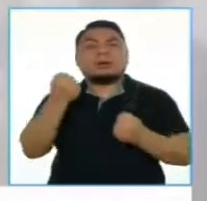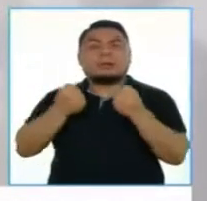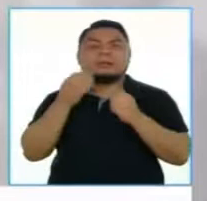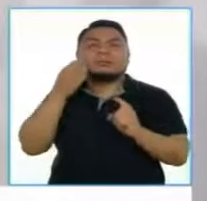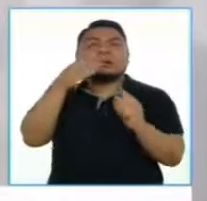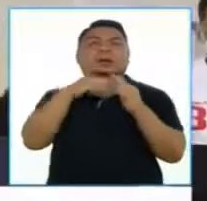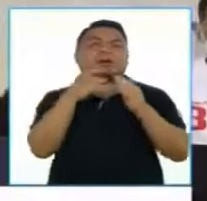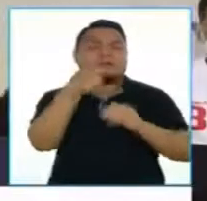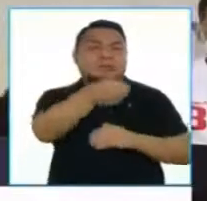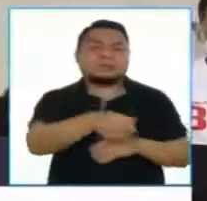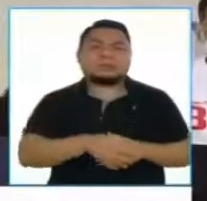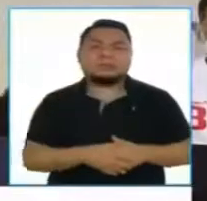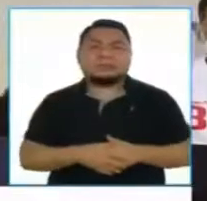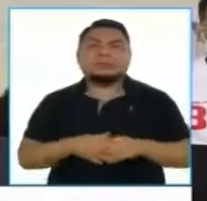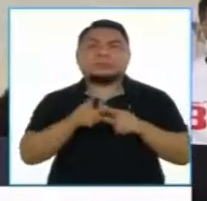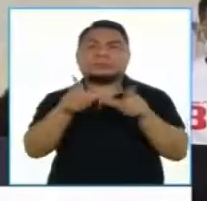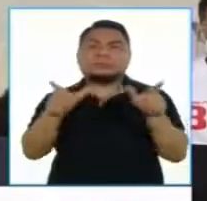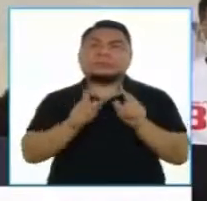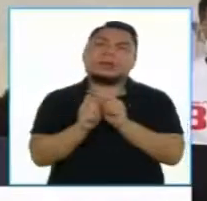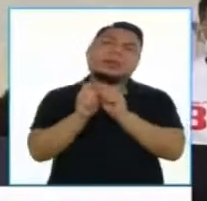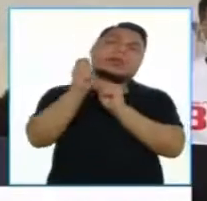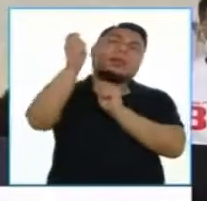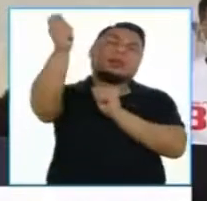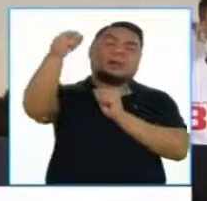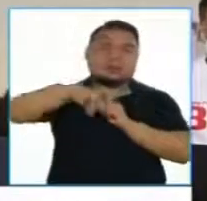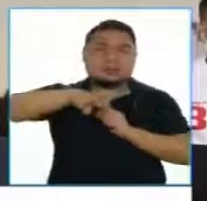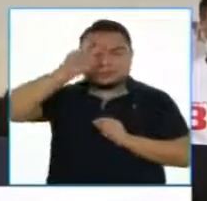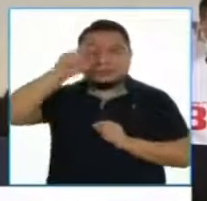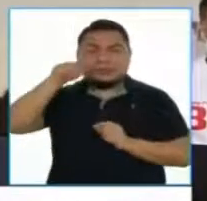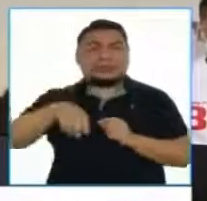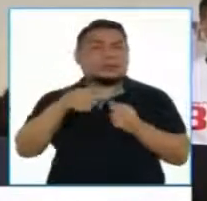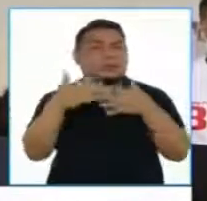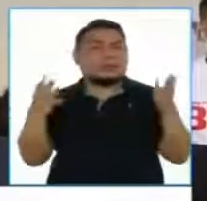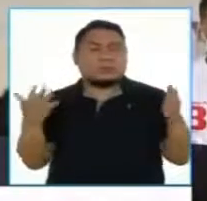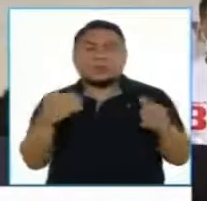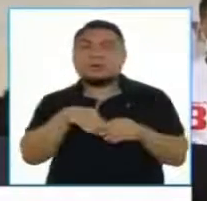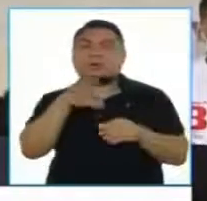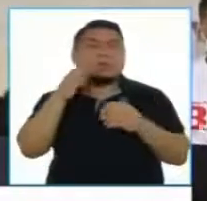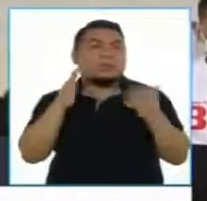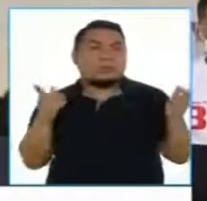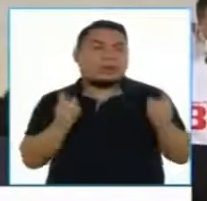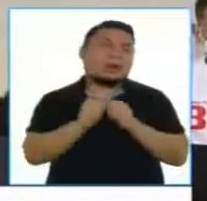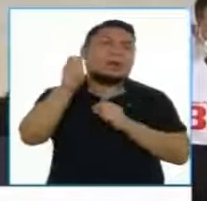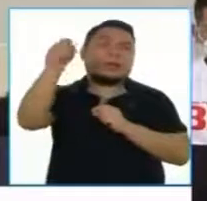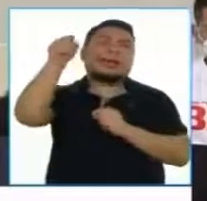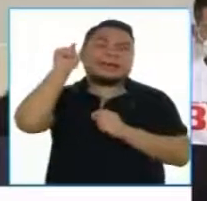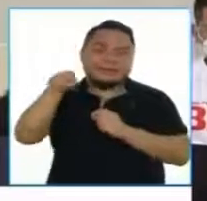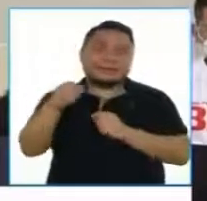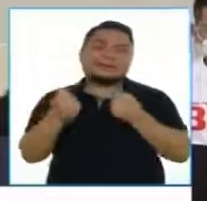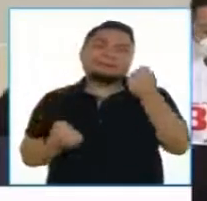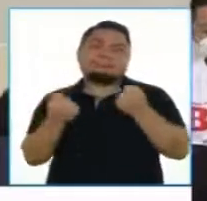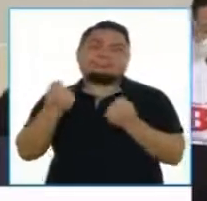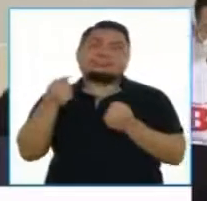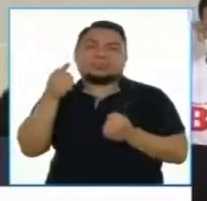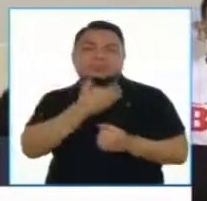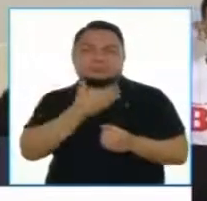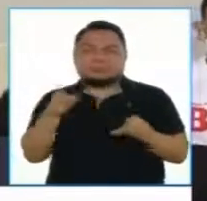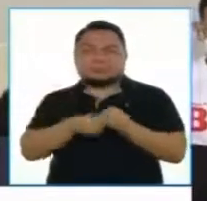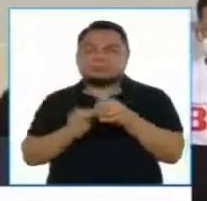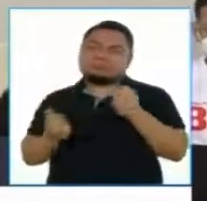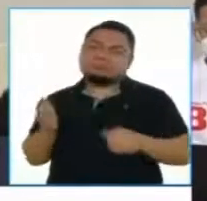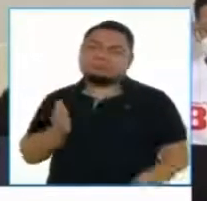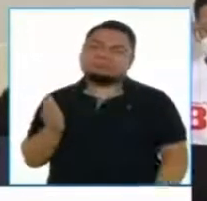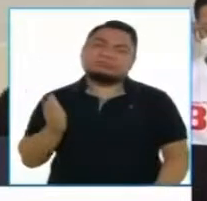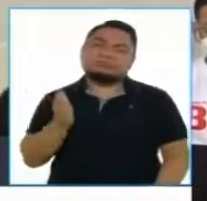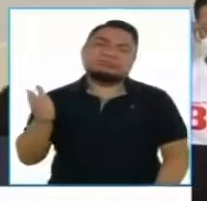pagadores. En las zonas más alejadas de nuestro país y donde no hay muchas instituciones financieras, ¿no?, el Estado va a llegar a